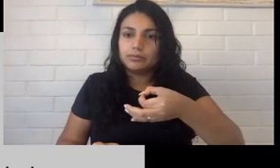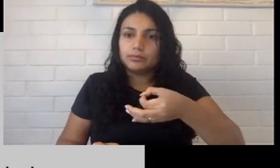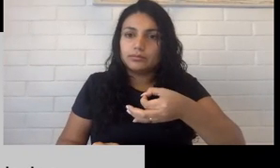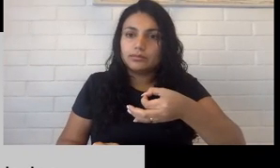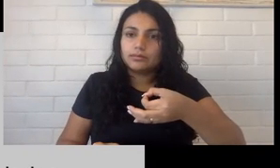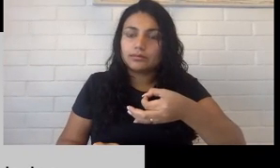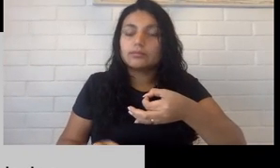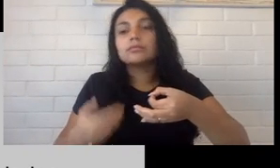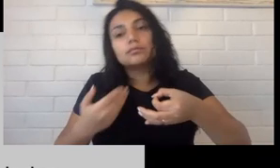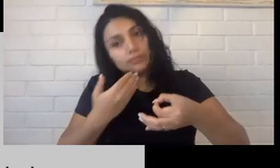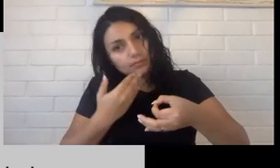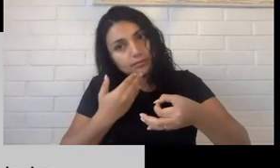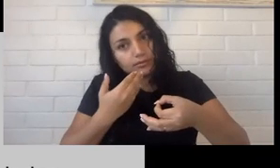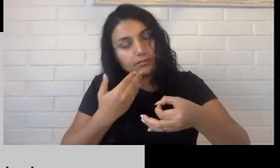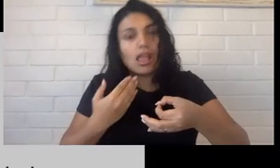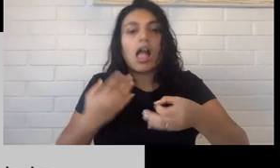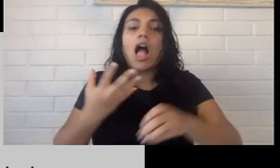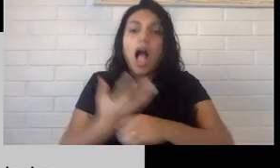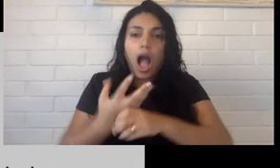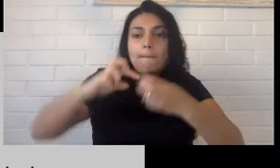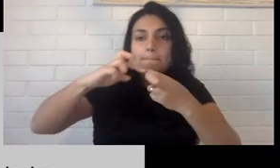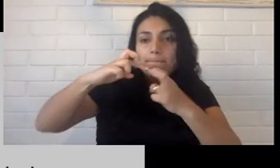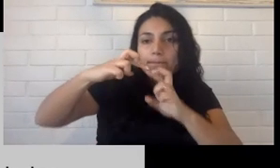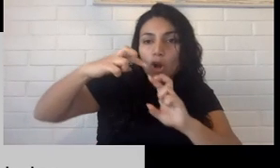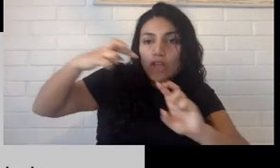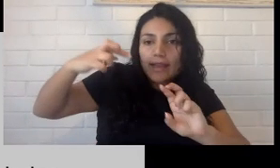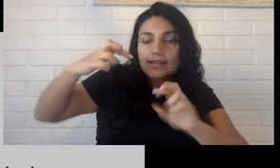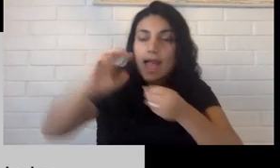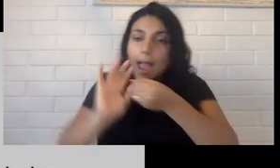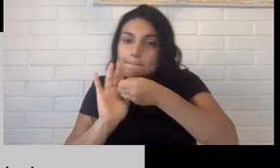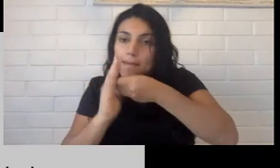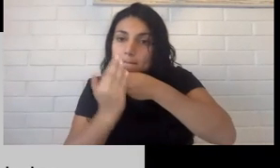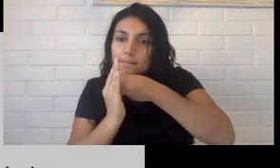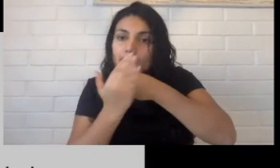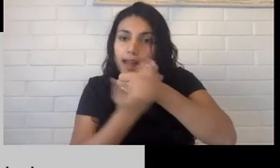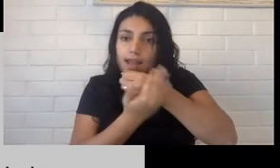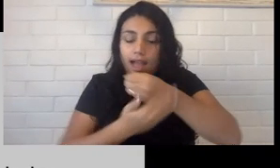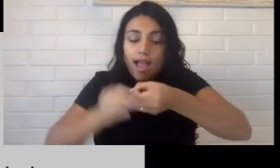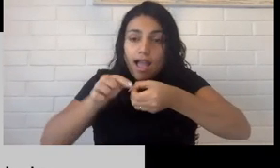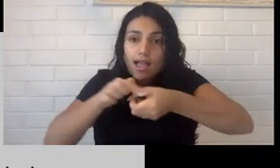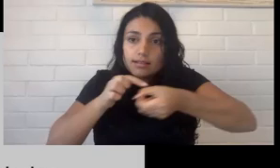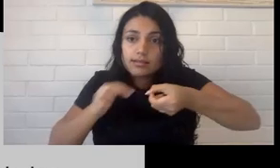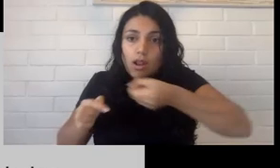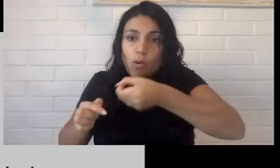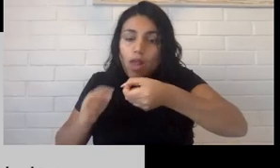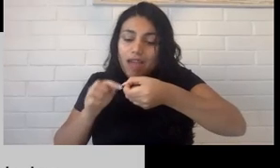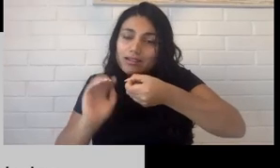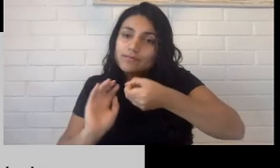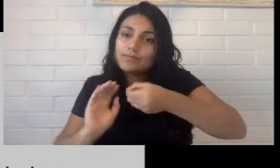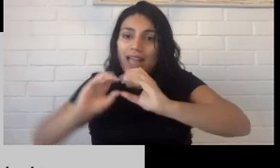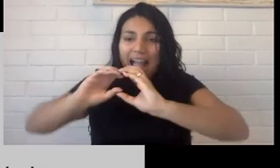a la vez existen proteínas en la membrana celular que son llamados canales